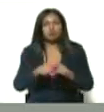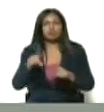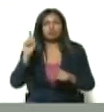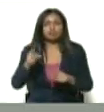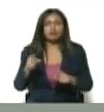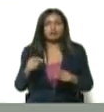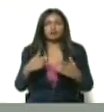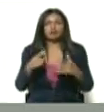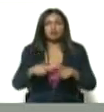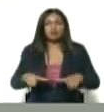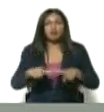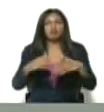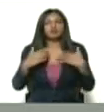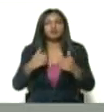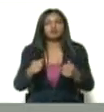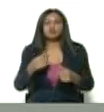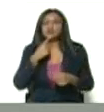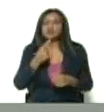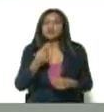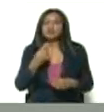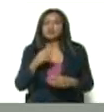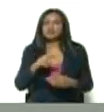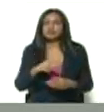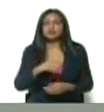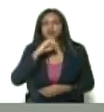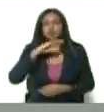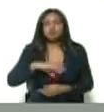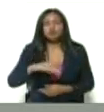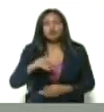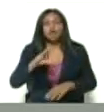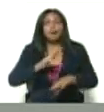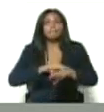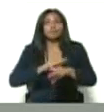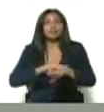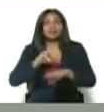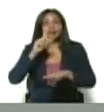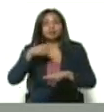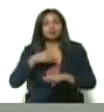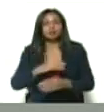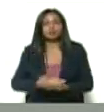archivo de salud. ¿Cómo es que lo llaman ustedes, Jorge? Su historia médica. Su historia médica ahí.